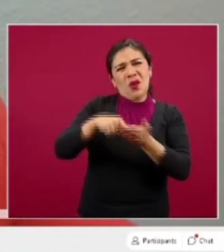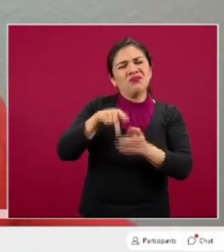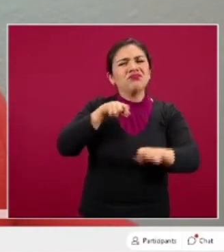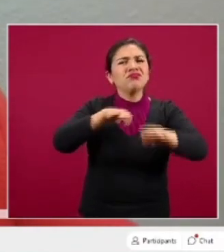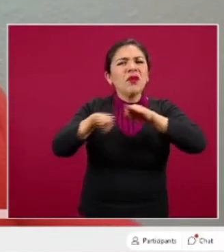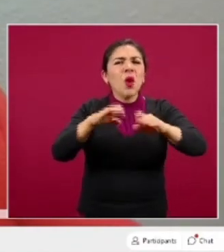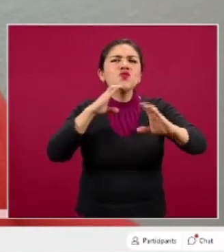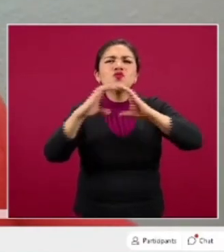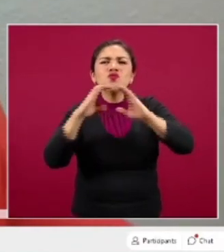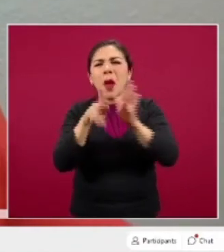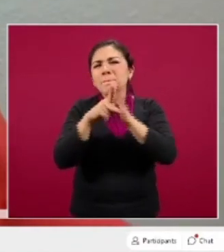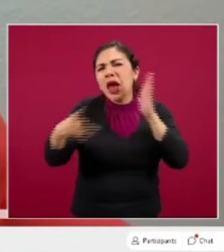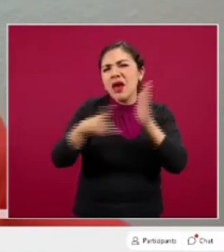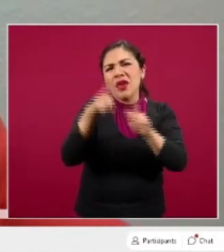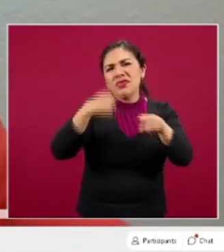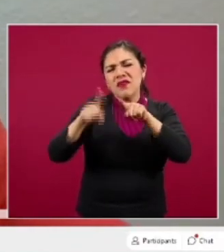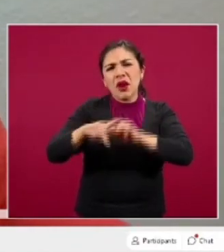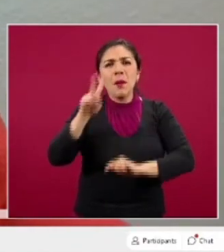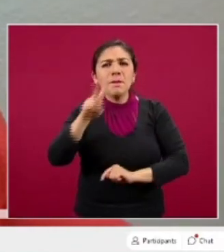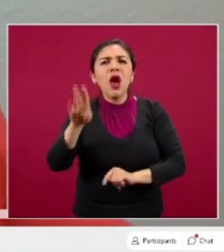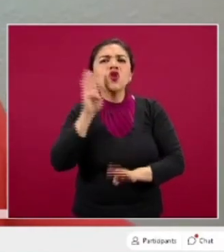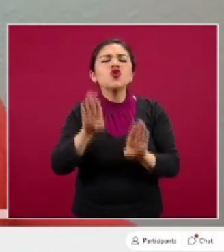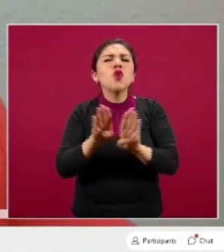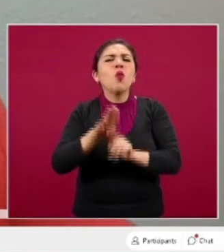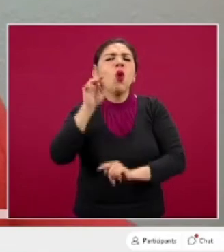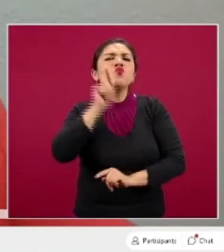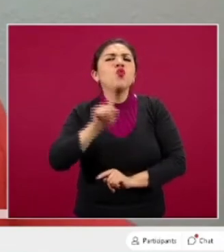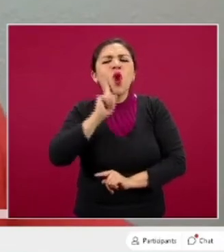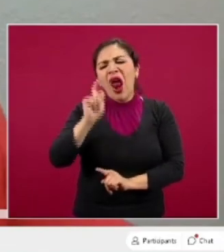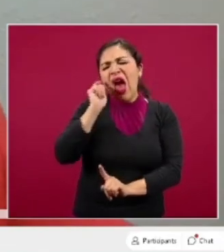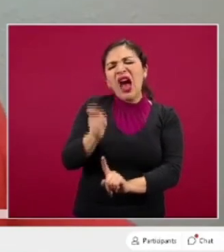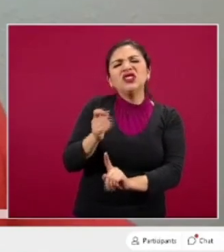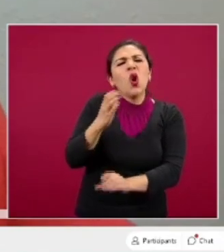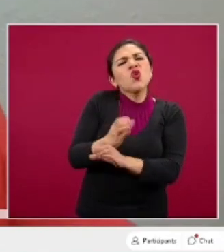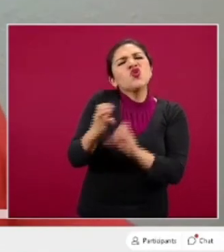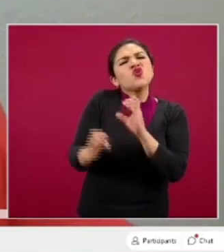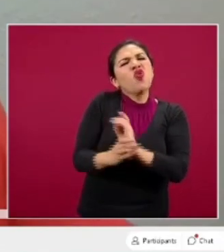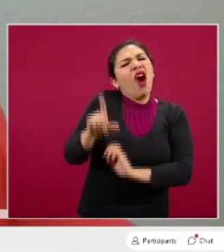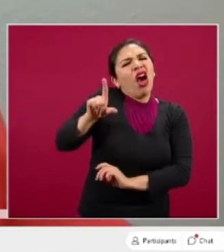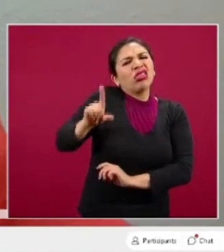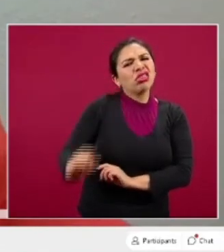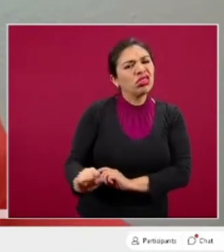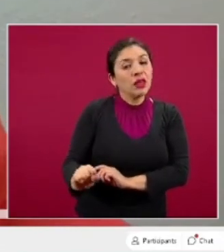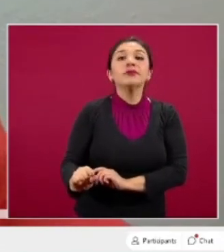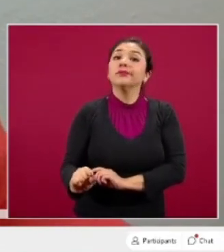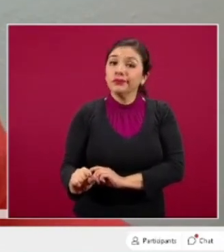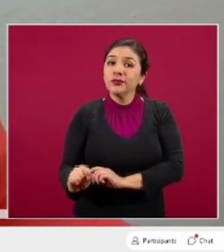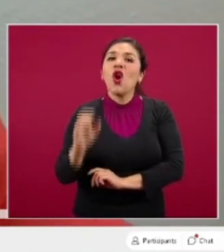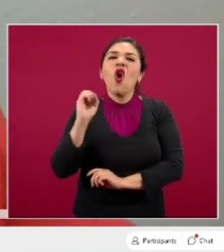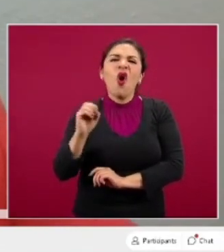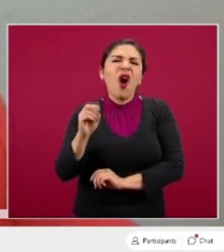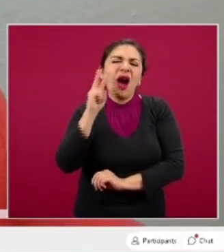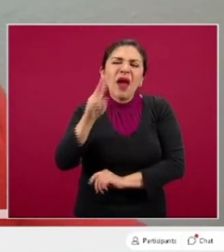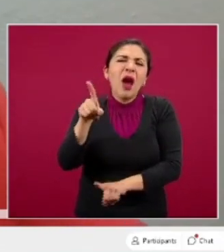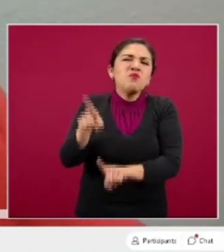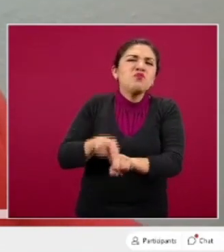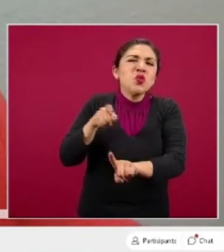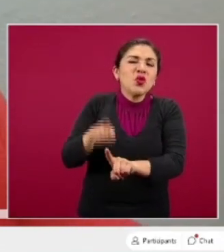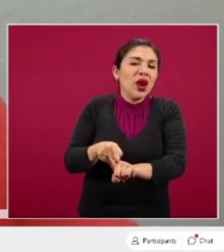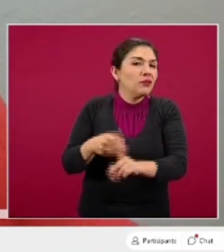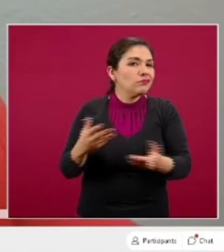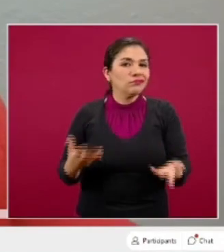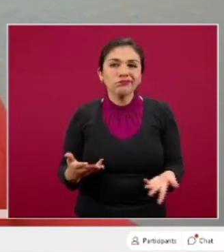comunicación se ven a las mujeres como cosas, como objetos, o se les denigra, se les ridiculiza.